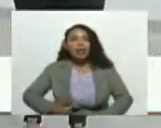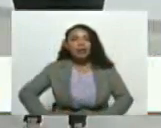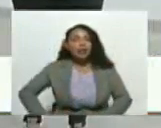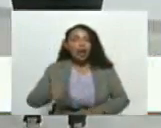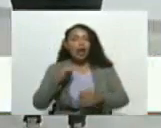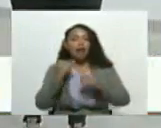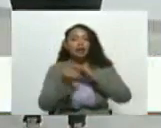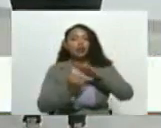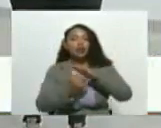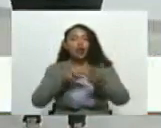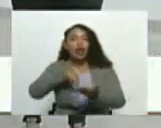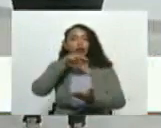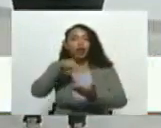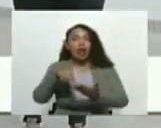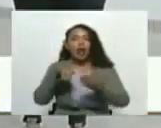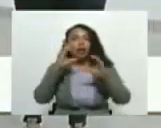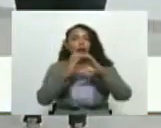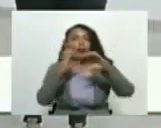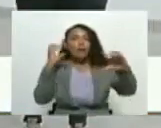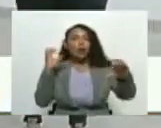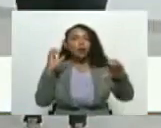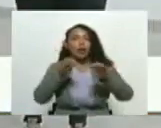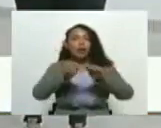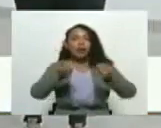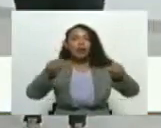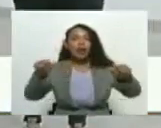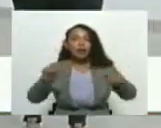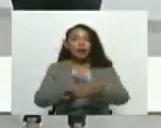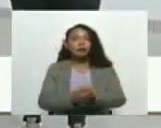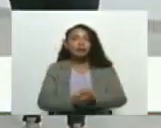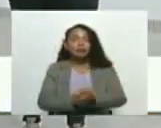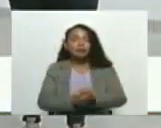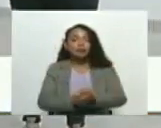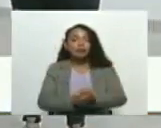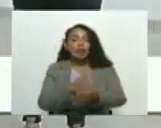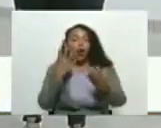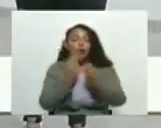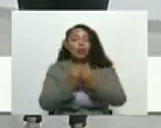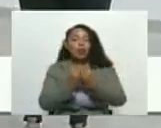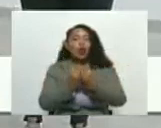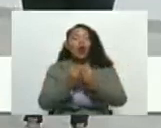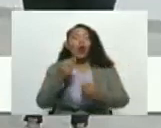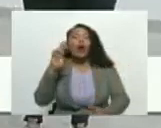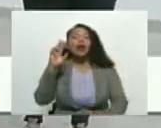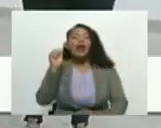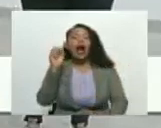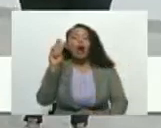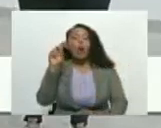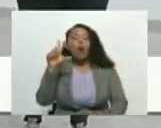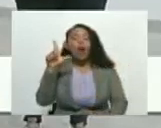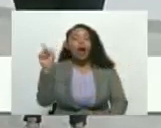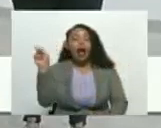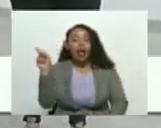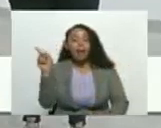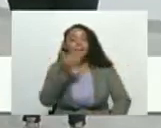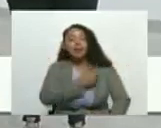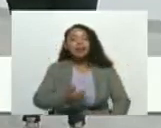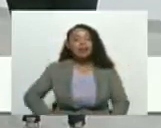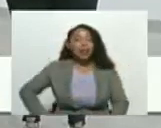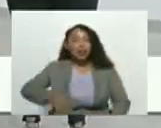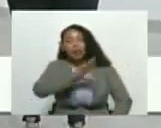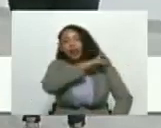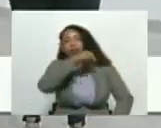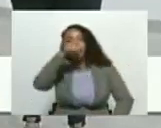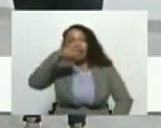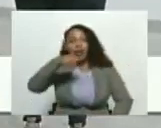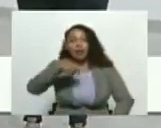Instituto Nacional de Transporte Terrestre, el compañero Raúl Carreño, quien es el presidente y director ejecutivo de esta